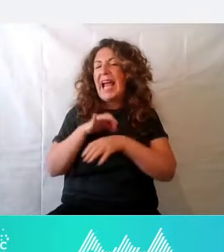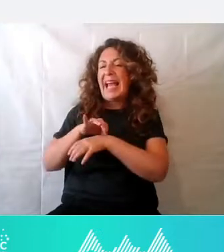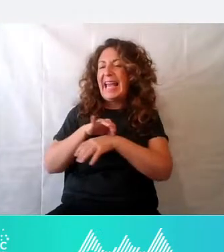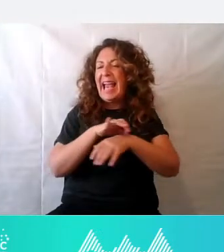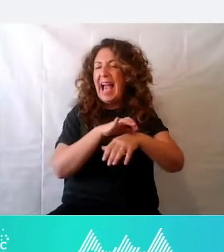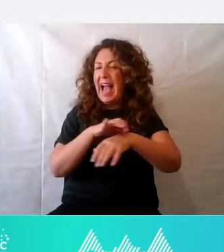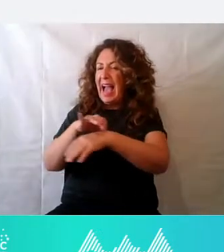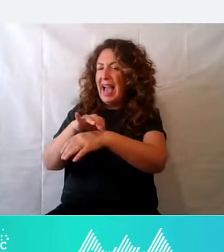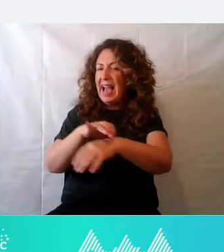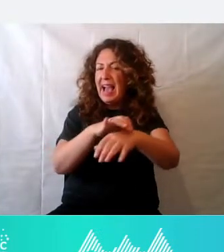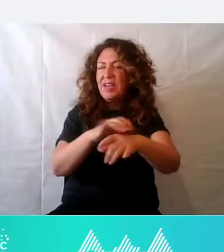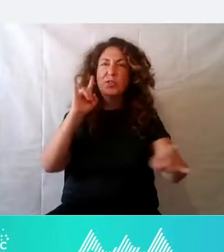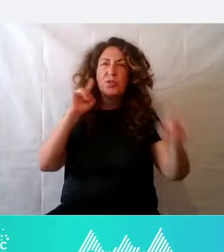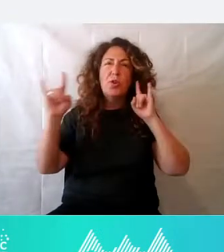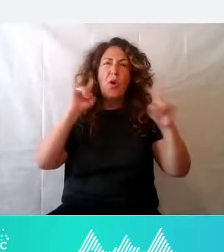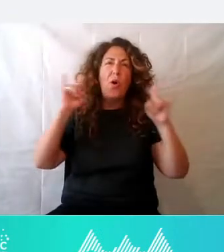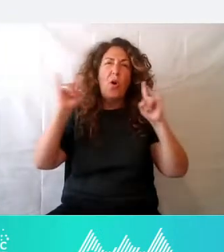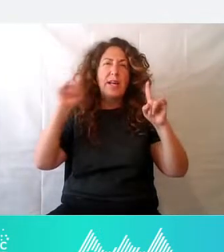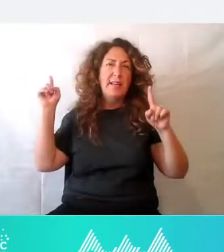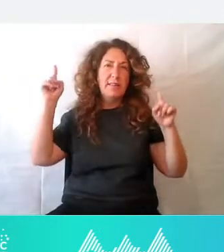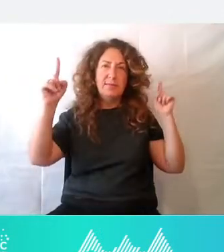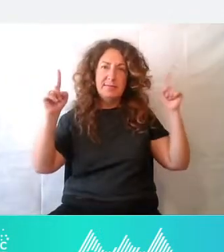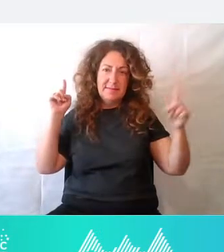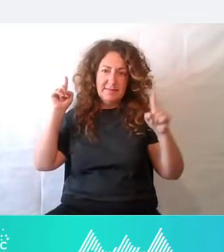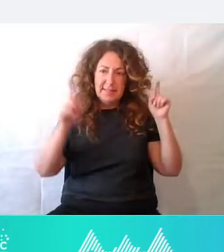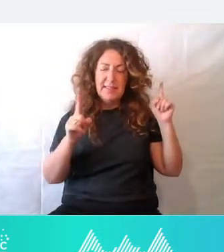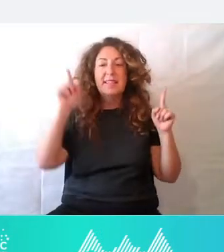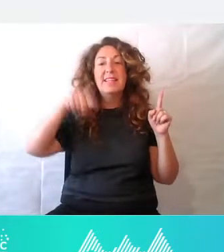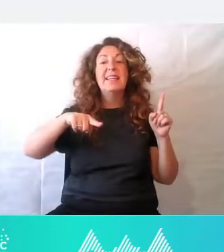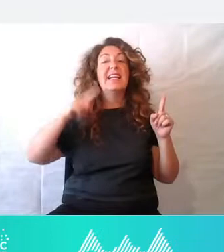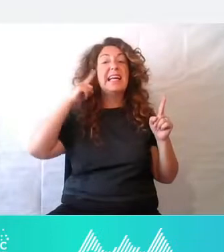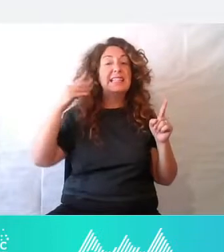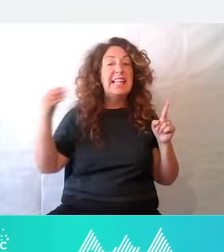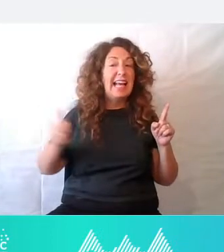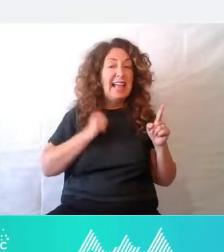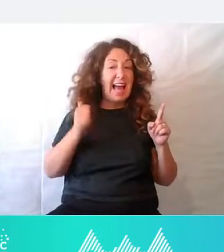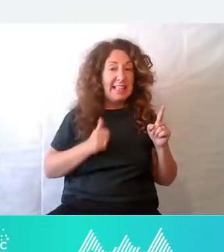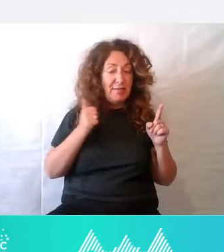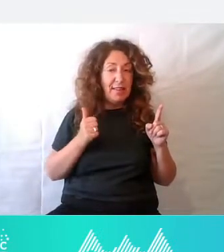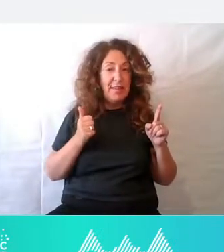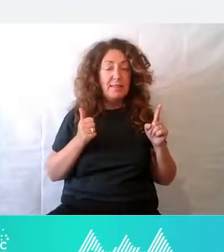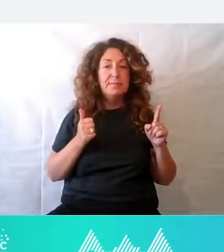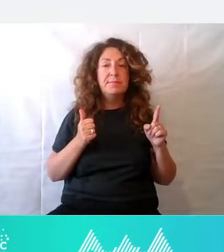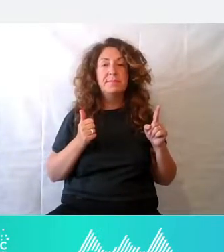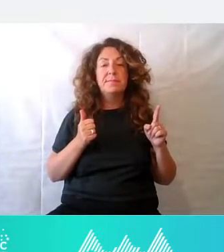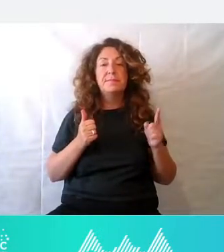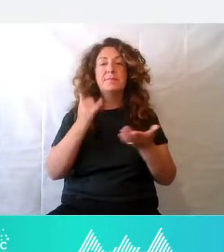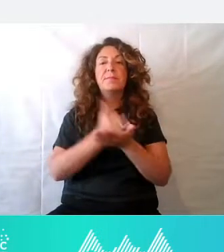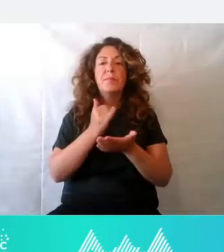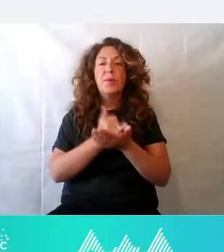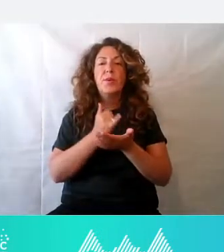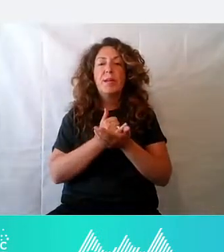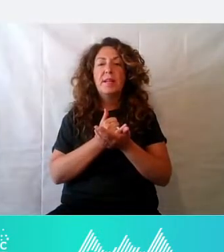de sonido donde se aplica también tecnologías de inteligencia artificial y lo que queríamos era probar como personas con discapacidad visual